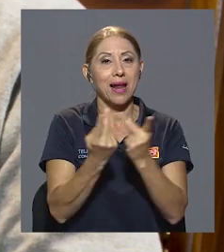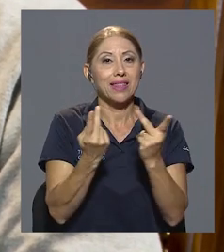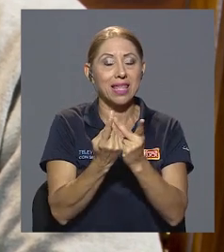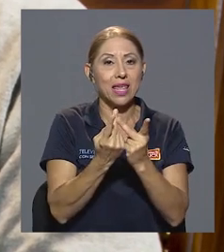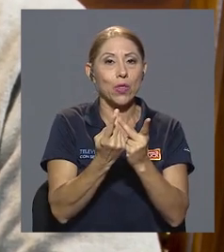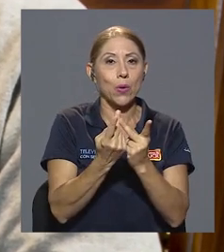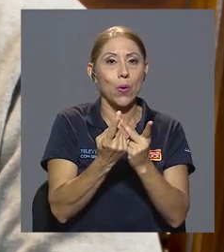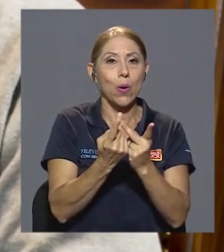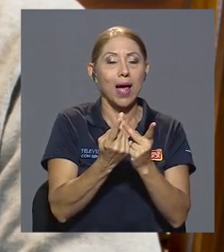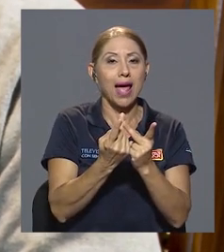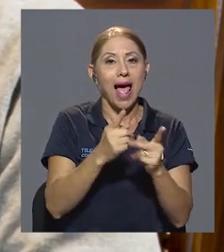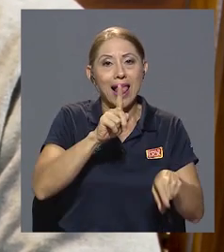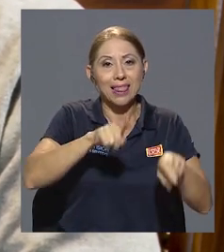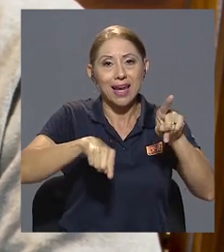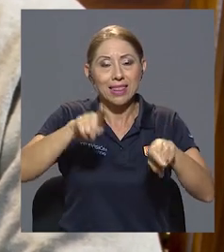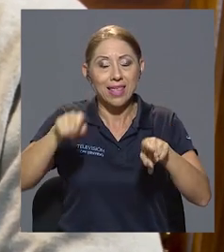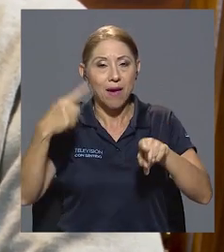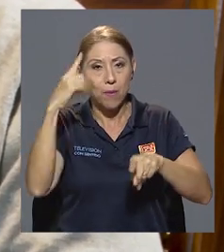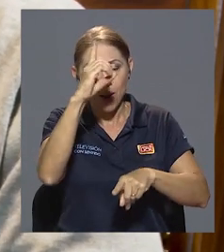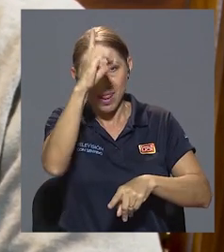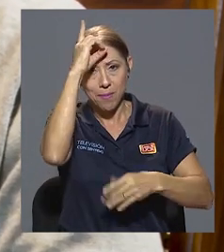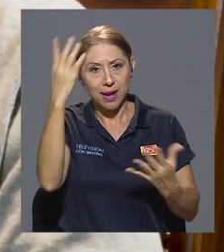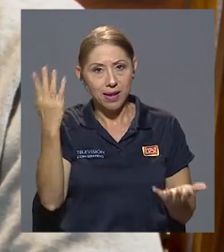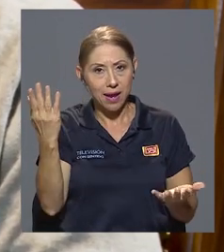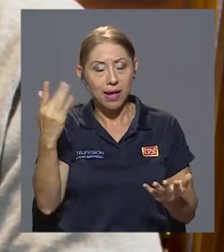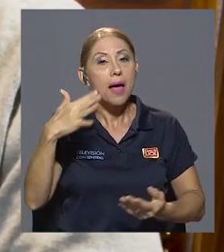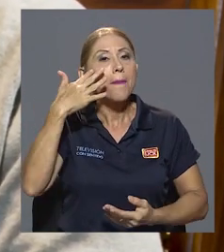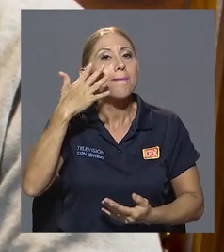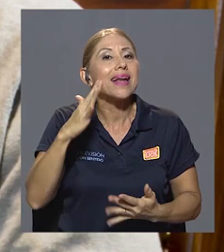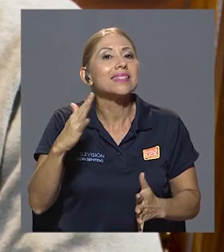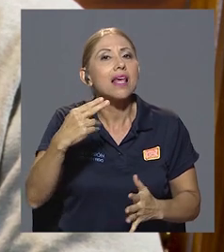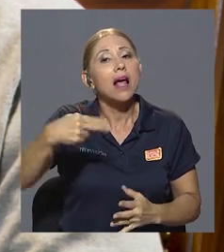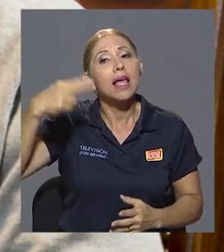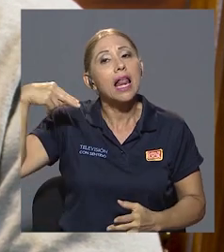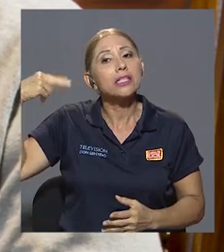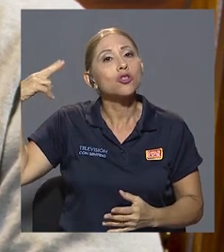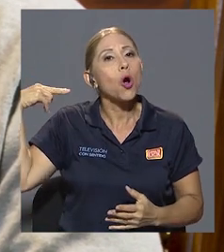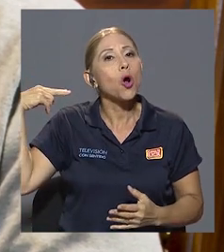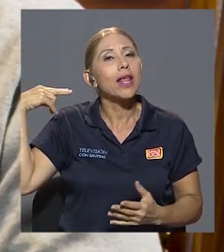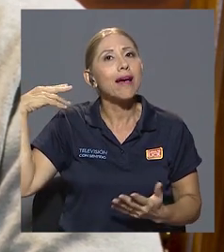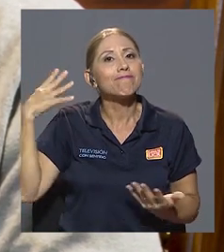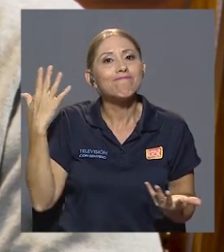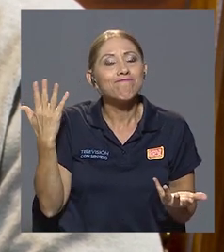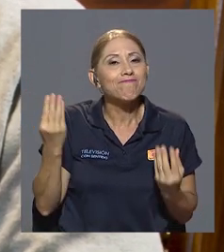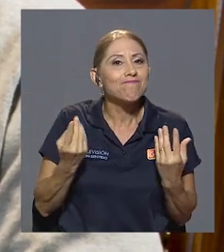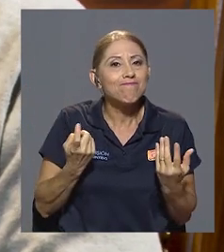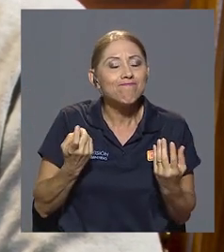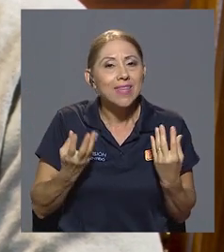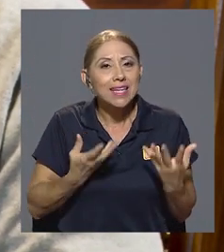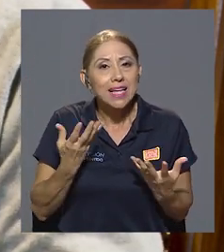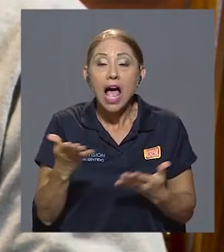en alternativa por alemania pareciera como que el recurso de la historia se queda corto